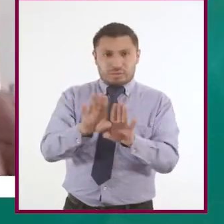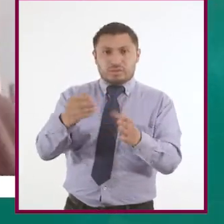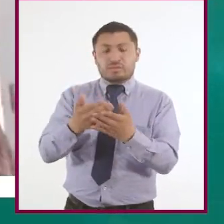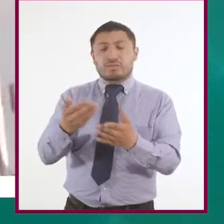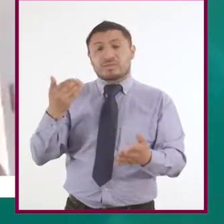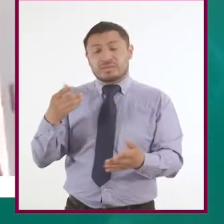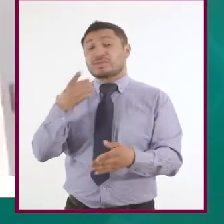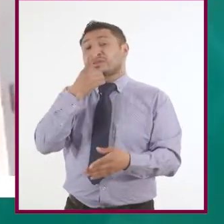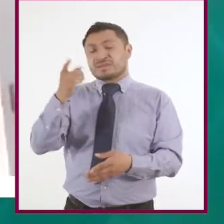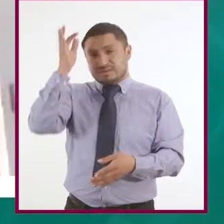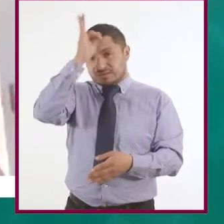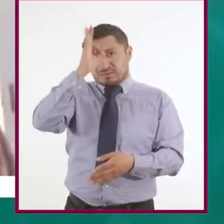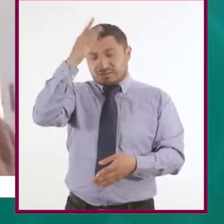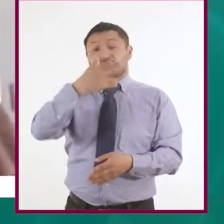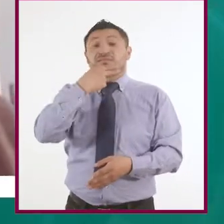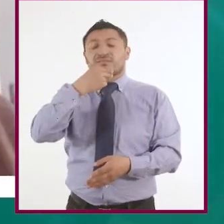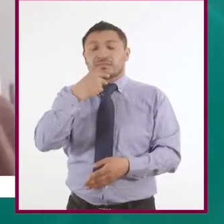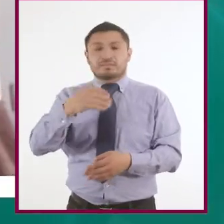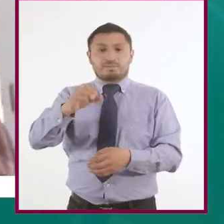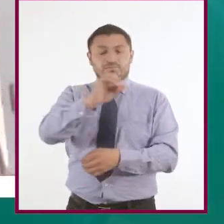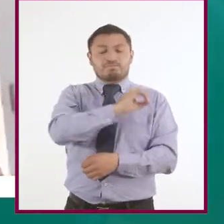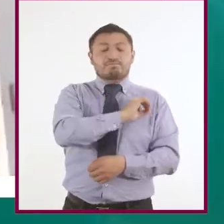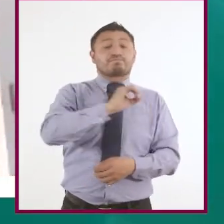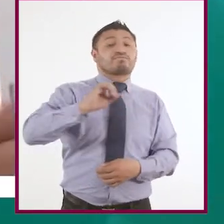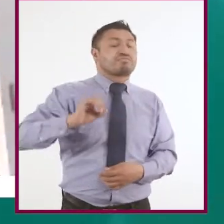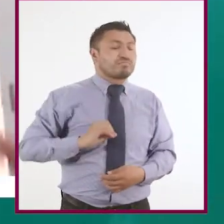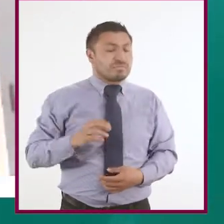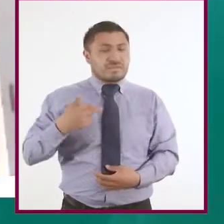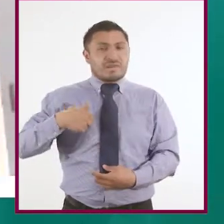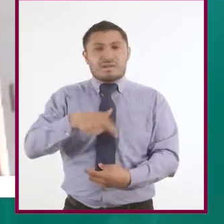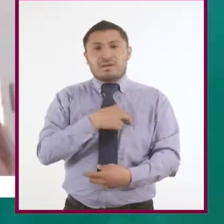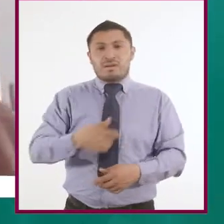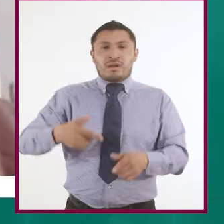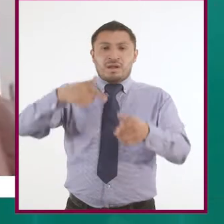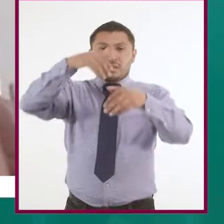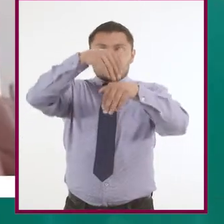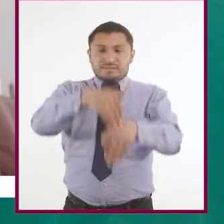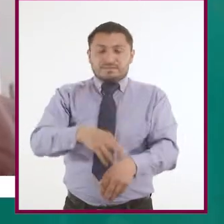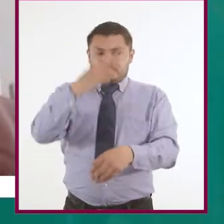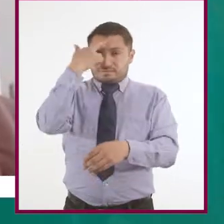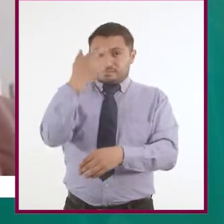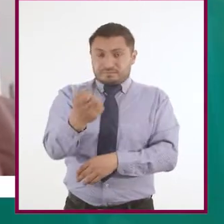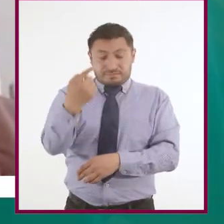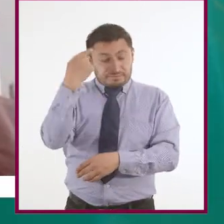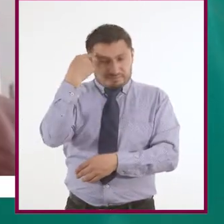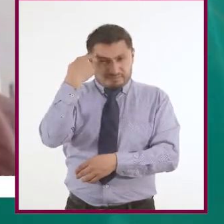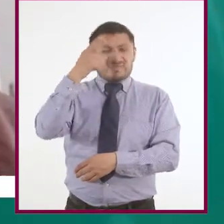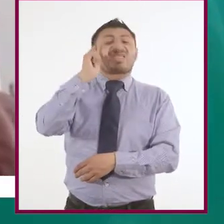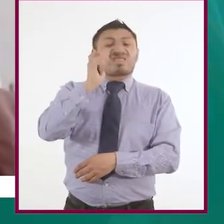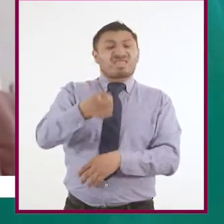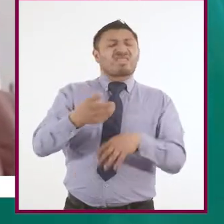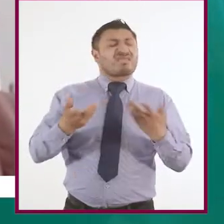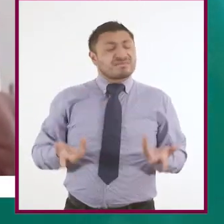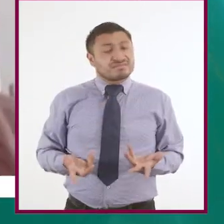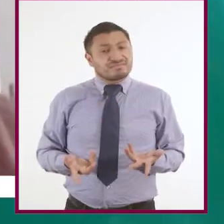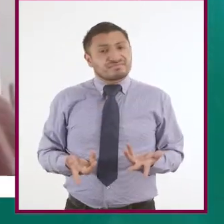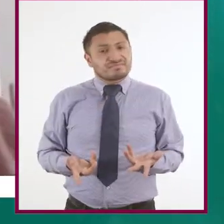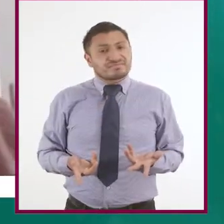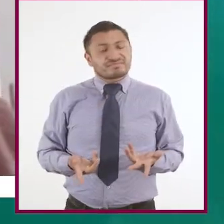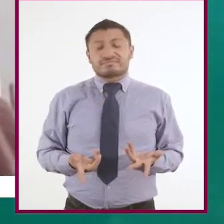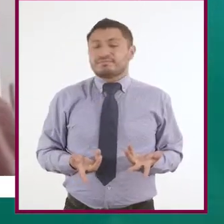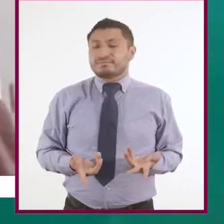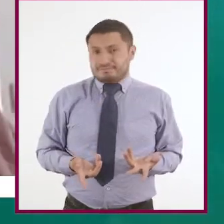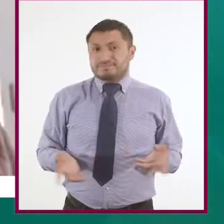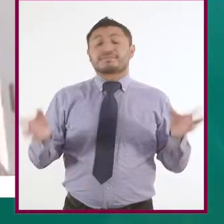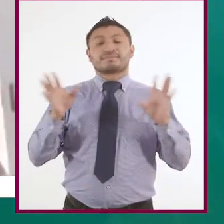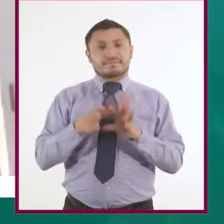Kant, obligarnos a seguir el mandato de la razón. ¿Qué quiere decir esto? Lo que quiere decir es